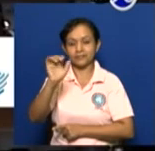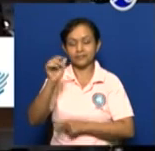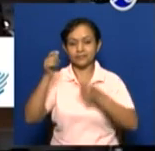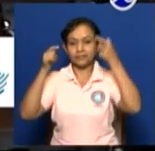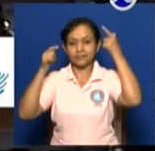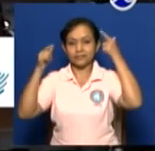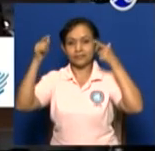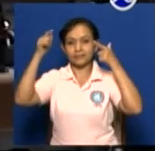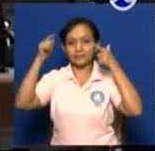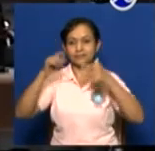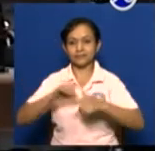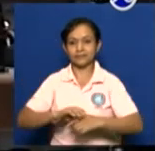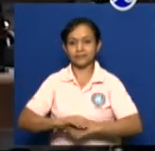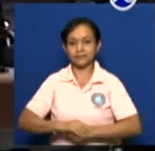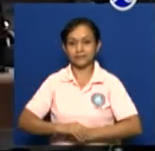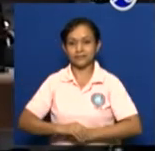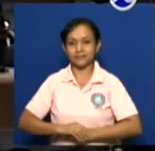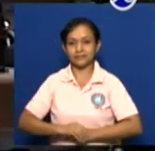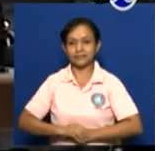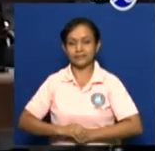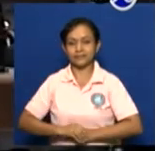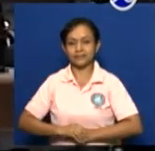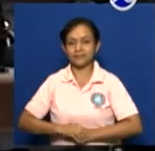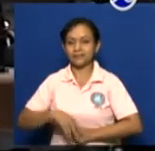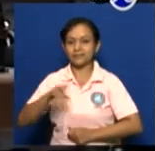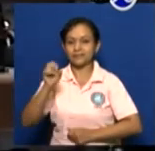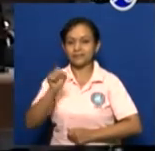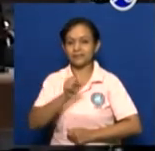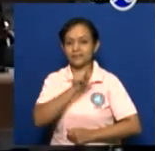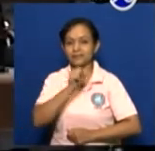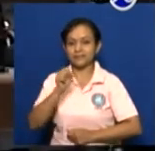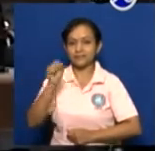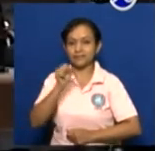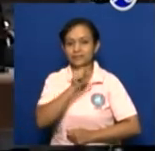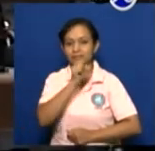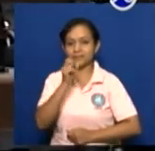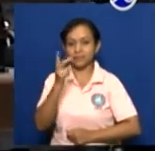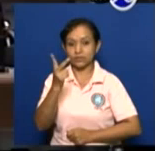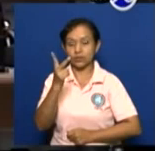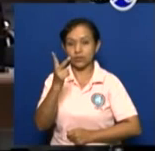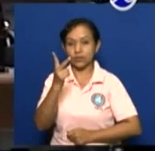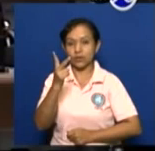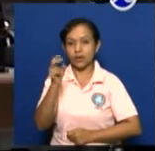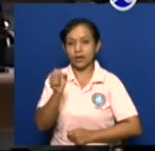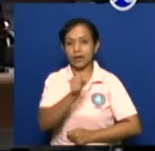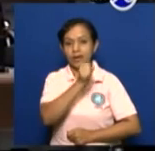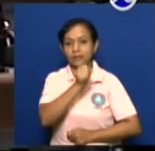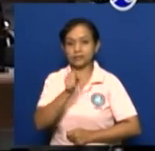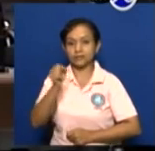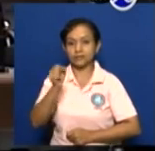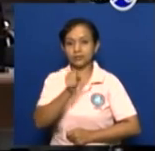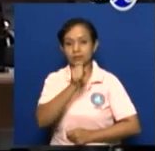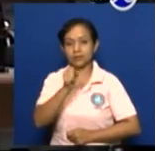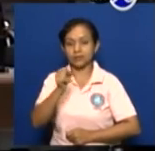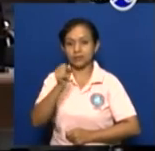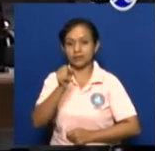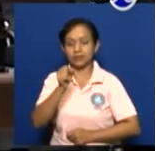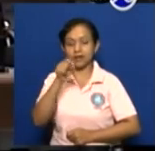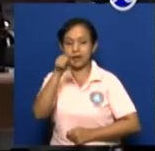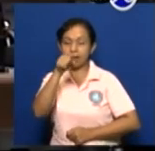Pérez. Nos van a interpretar dos canciones. Allá